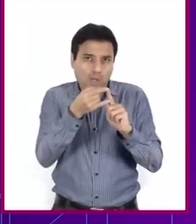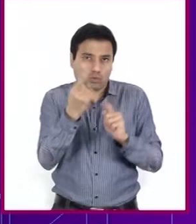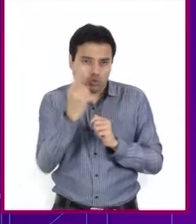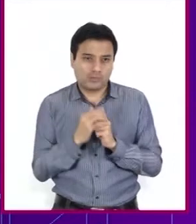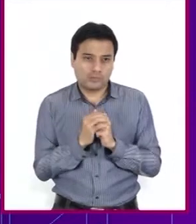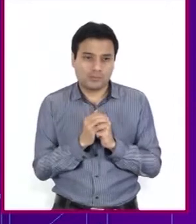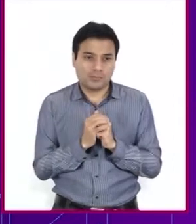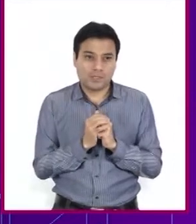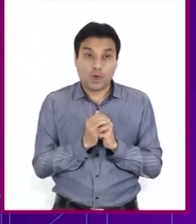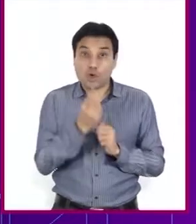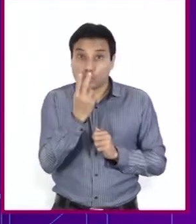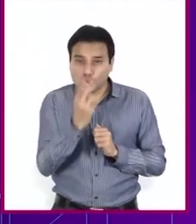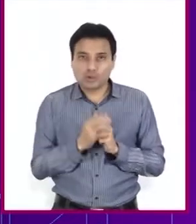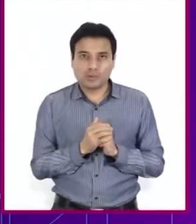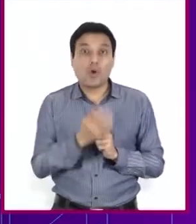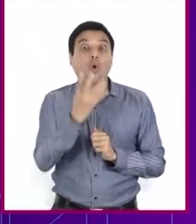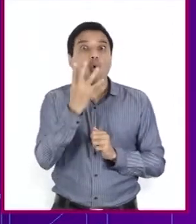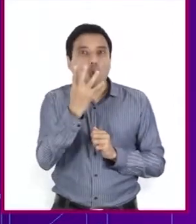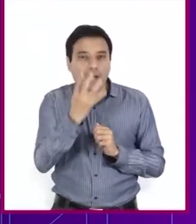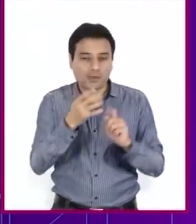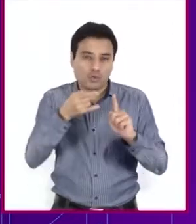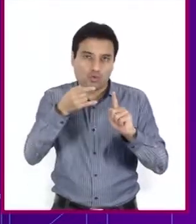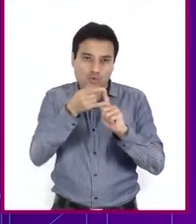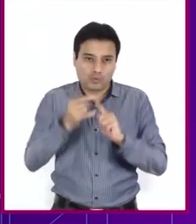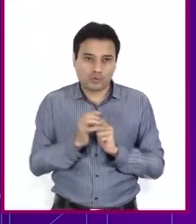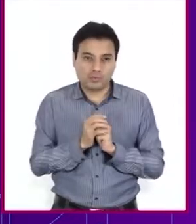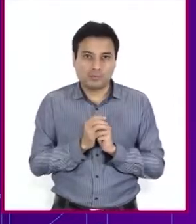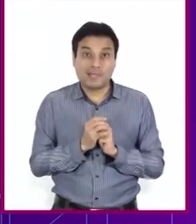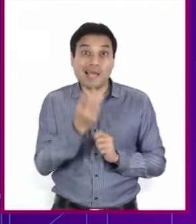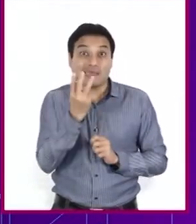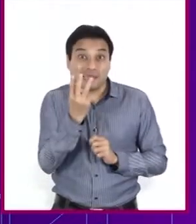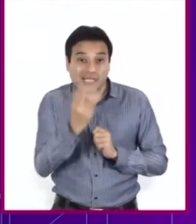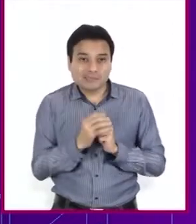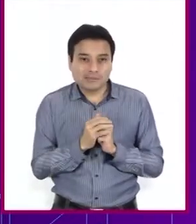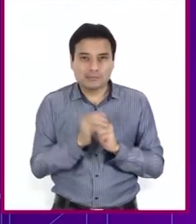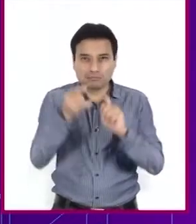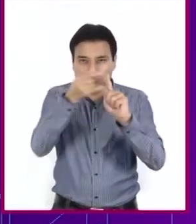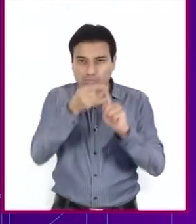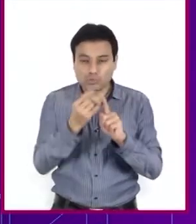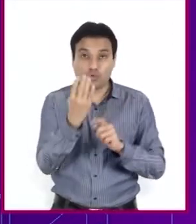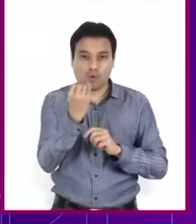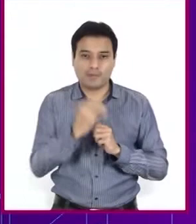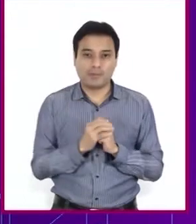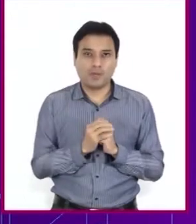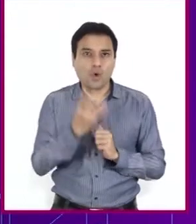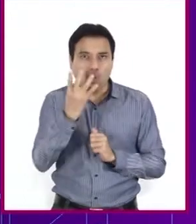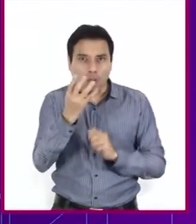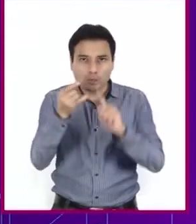hay 4 cubos. En la figura 3 hay 9 cubos. En la figura 4